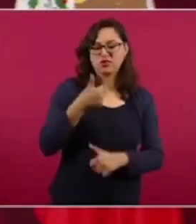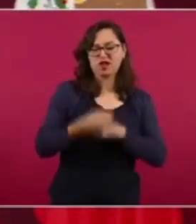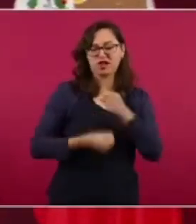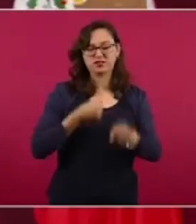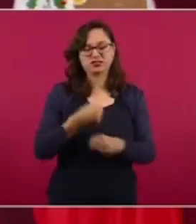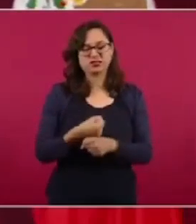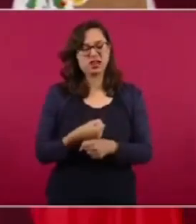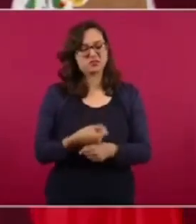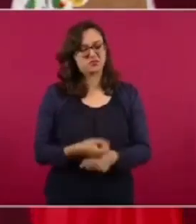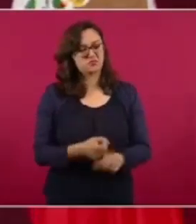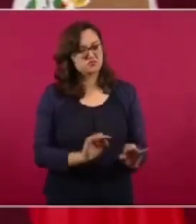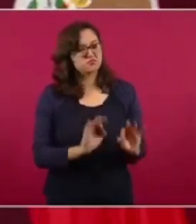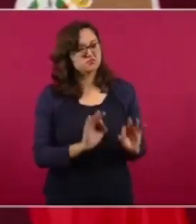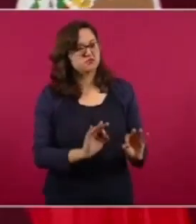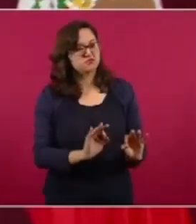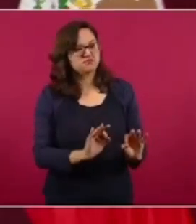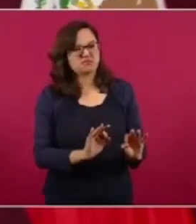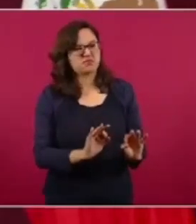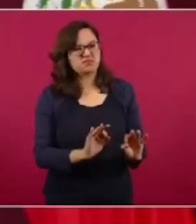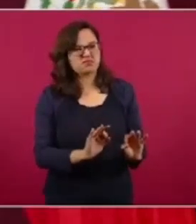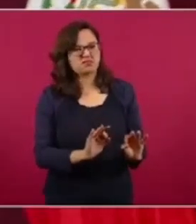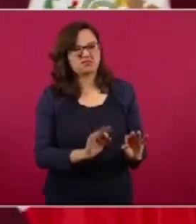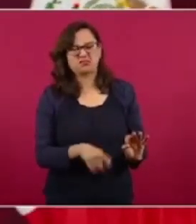entonces este nos conviene.